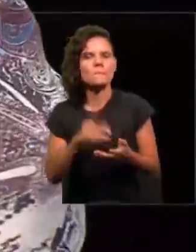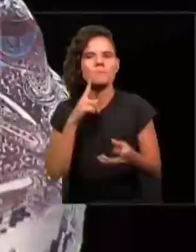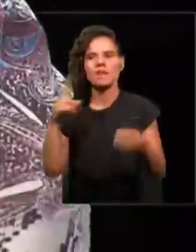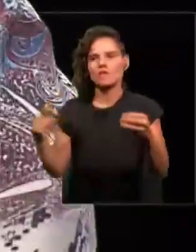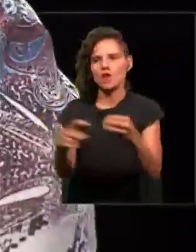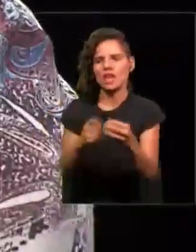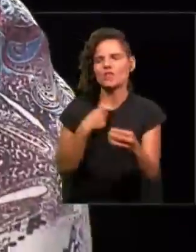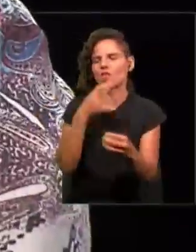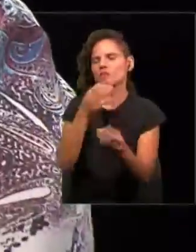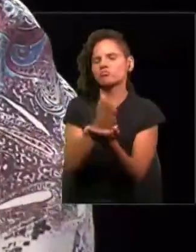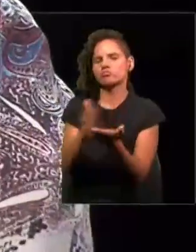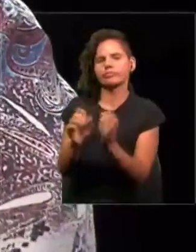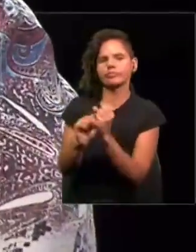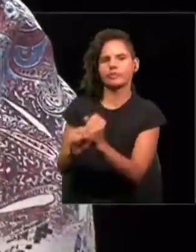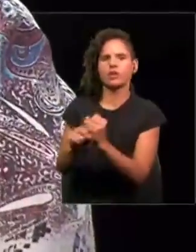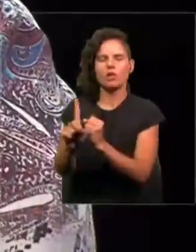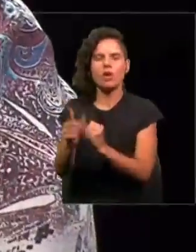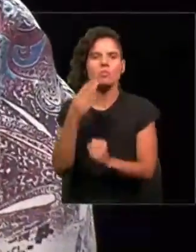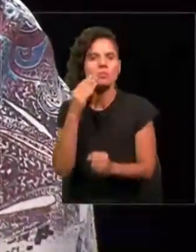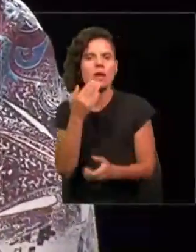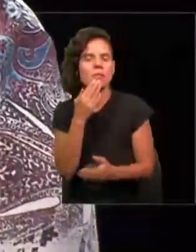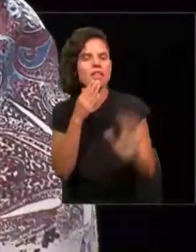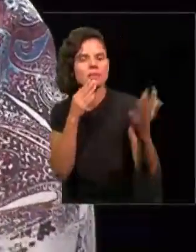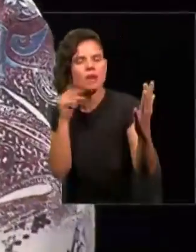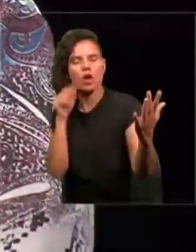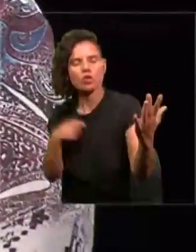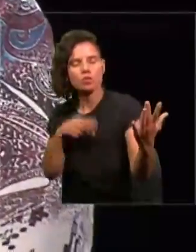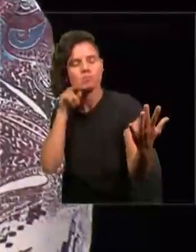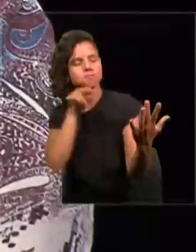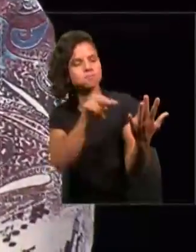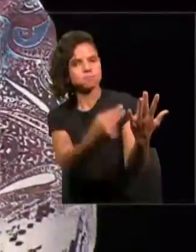biológico, porque de vez en cuando me miro al espejo, no crean,